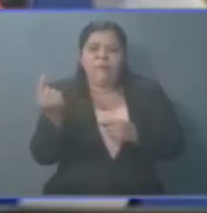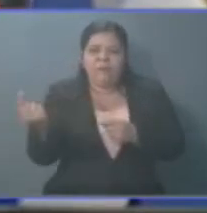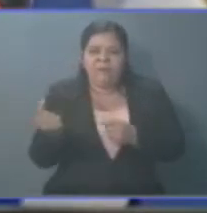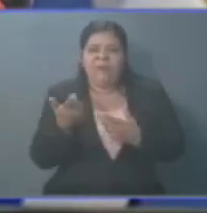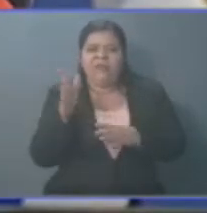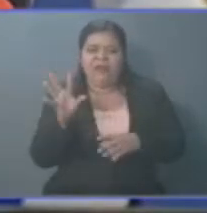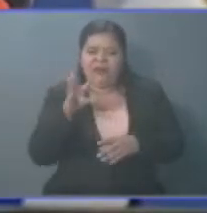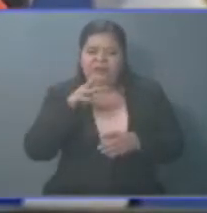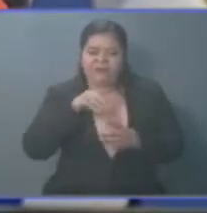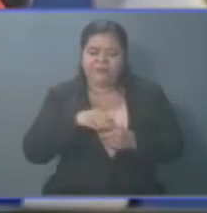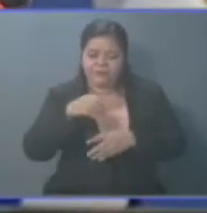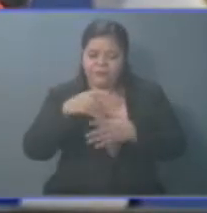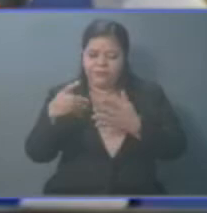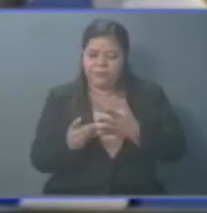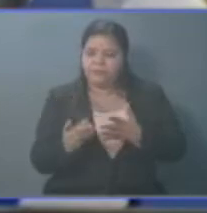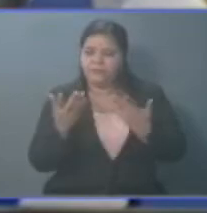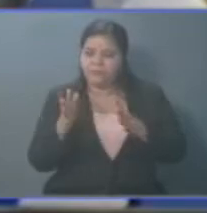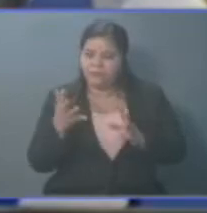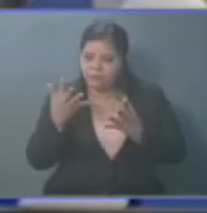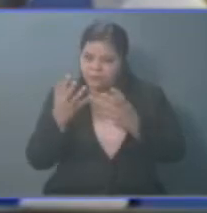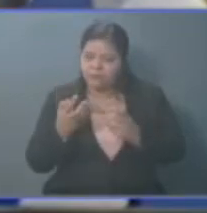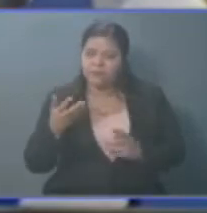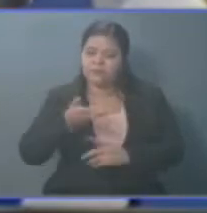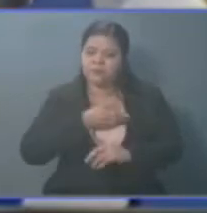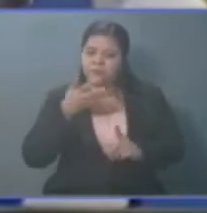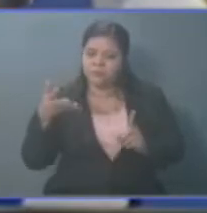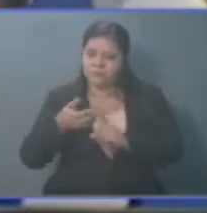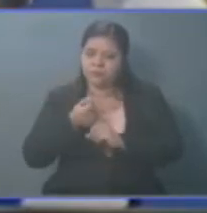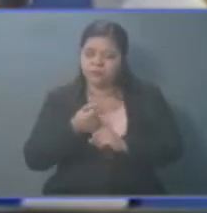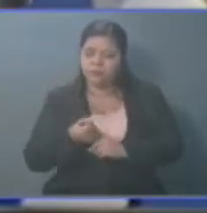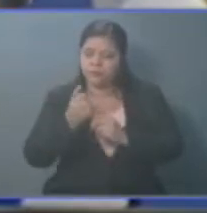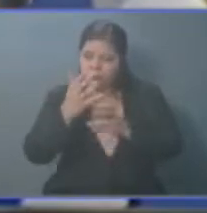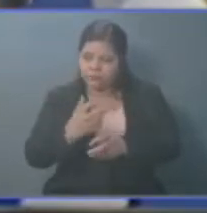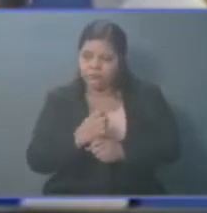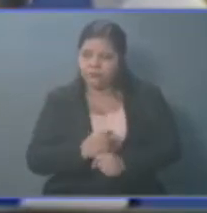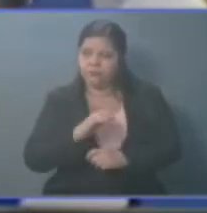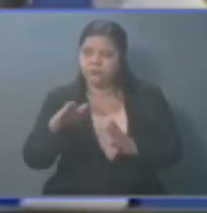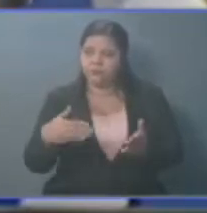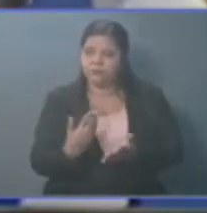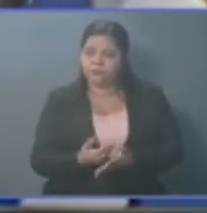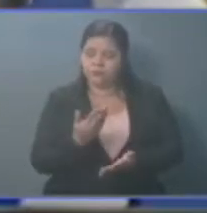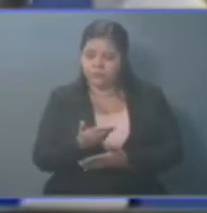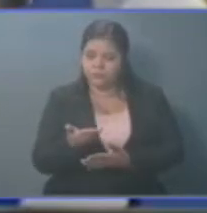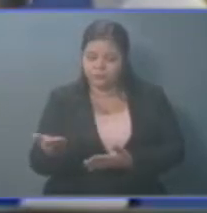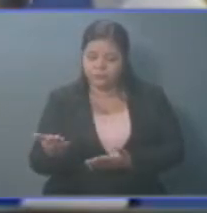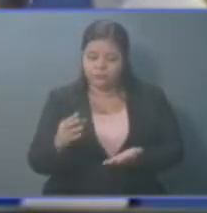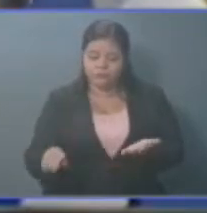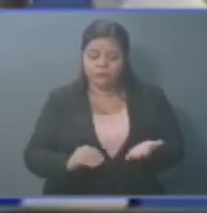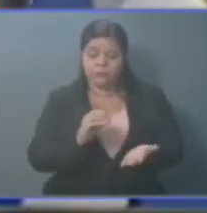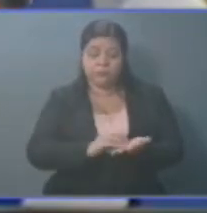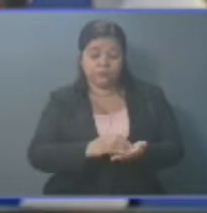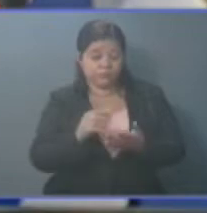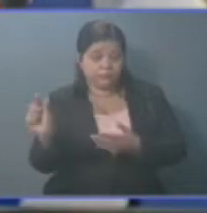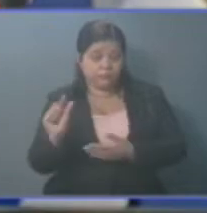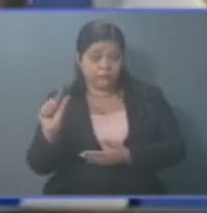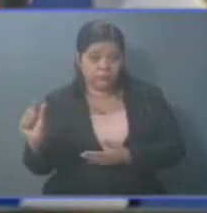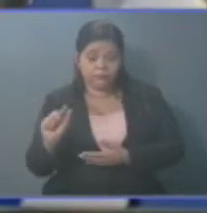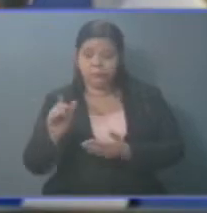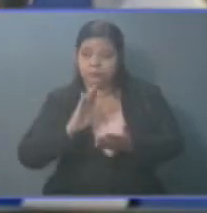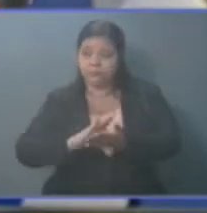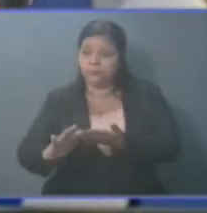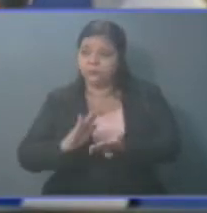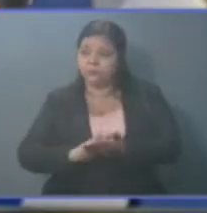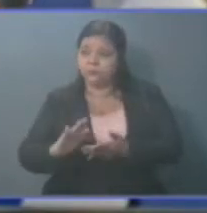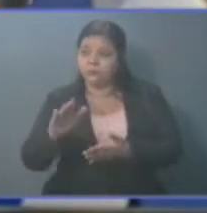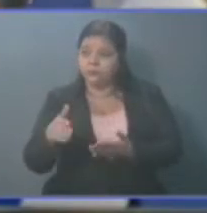este decreto con el objetivo de asegurar que los recursos consignados en esa autorización de